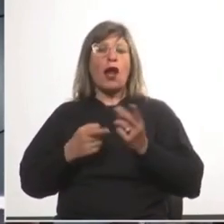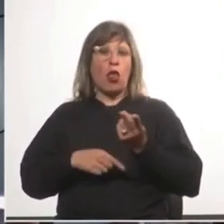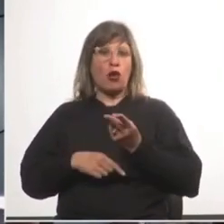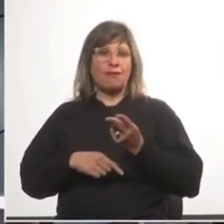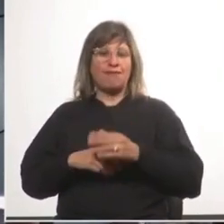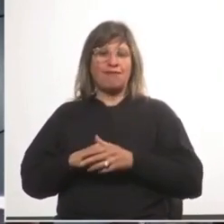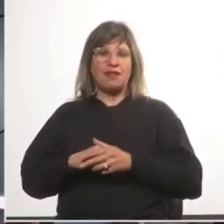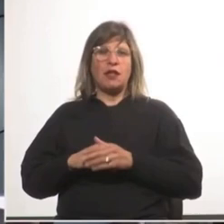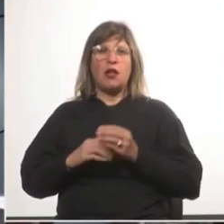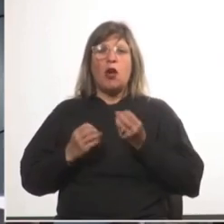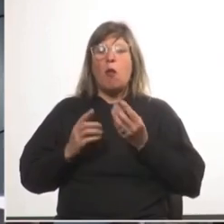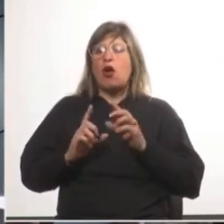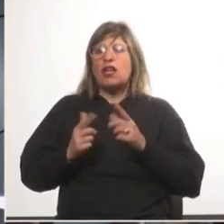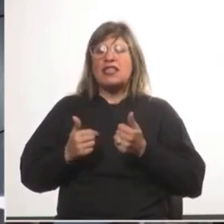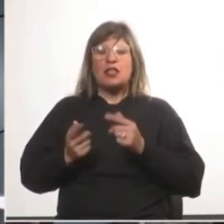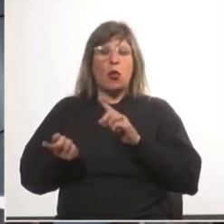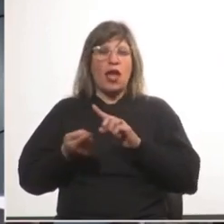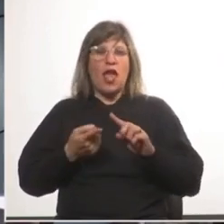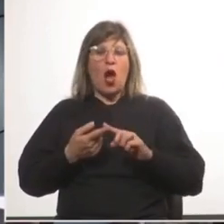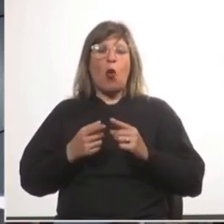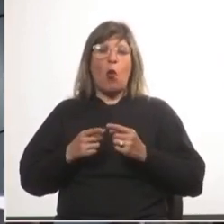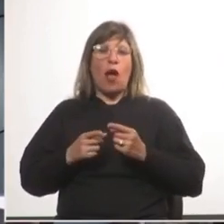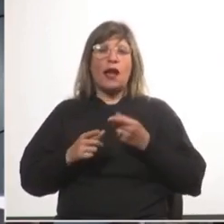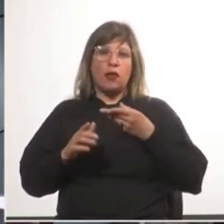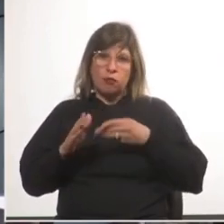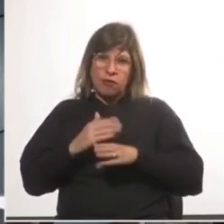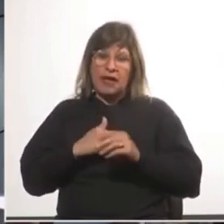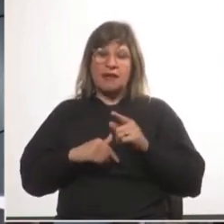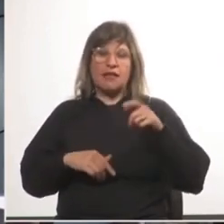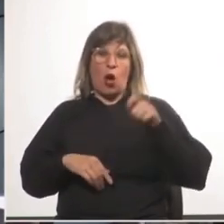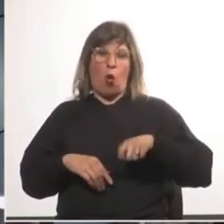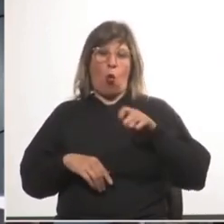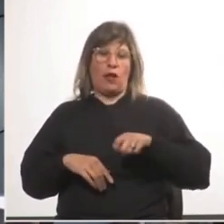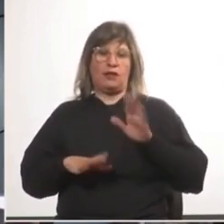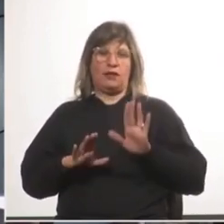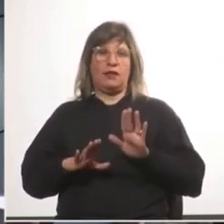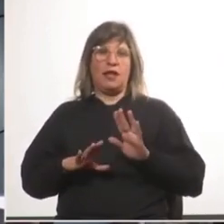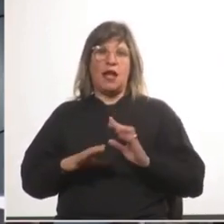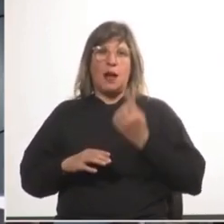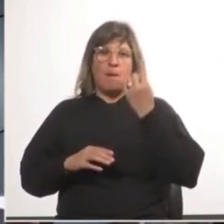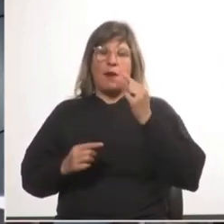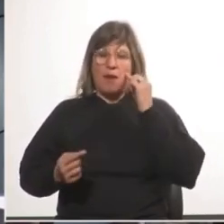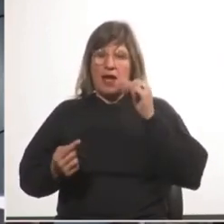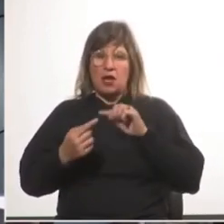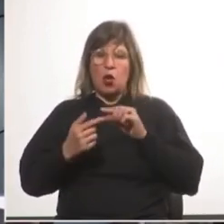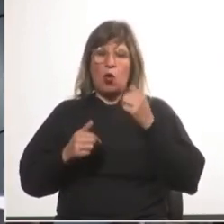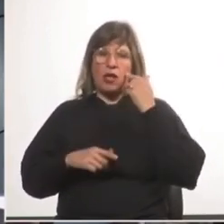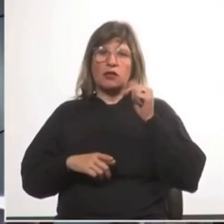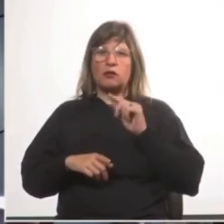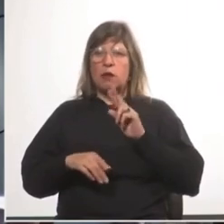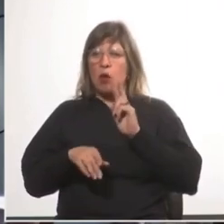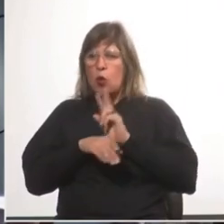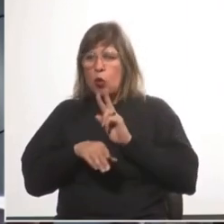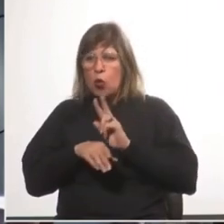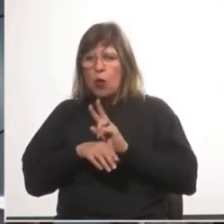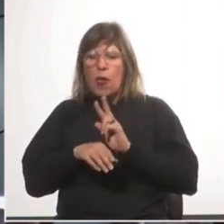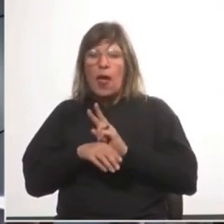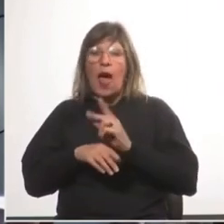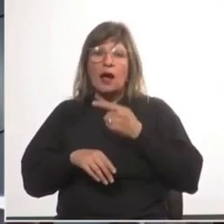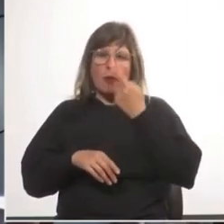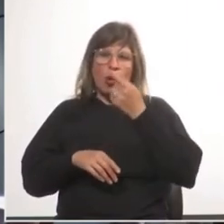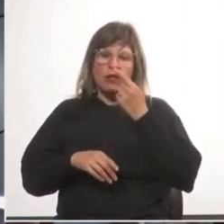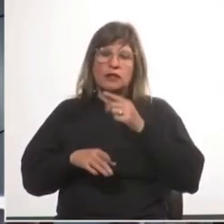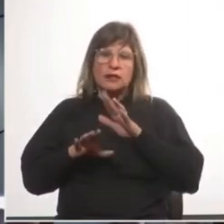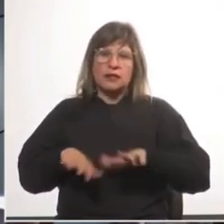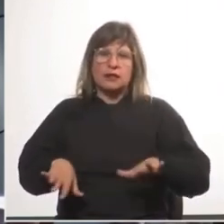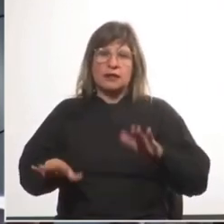porque si no hay acuerdo interviene un juez imparcial que como primer objetivo tiene velar por los intereses del niño,